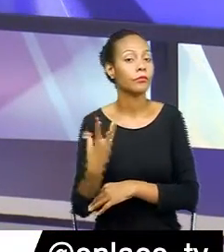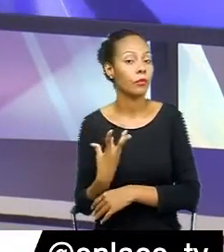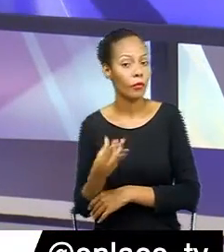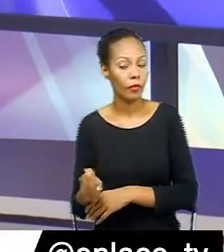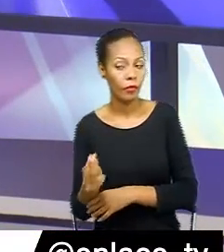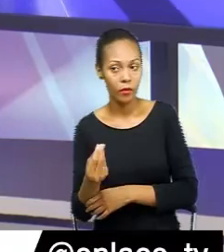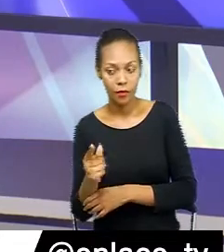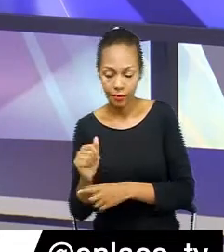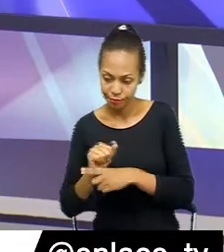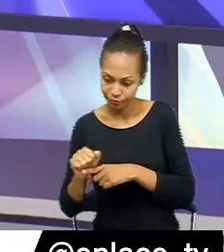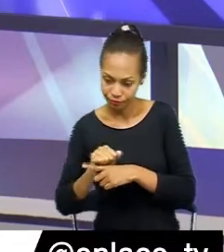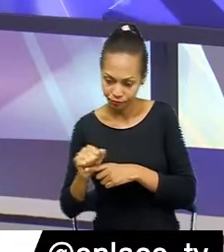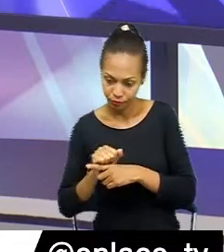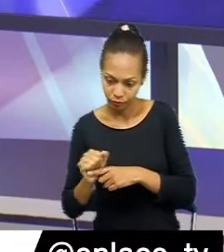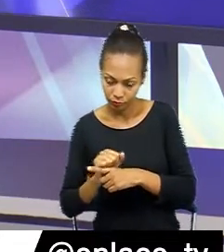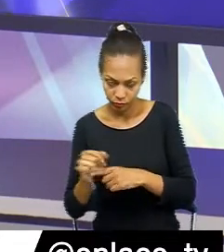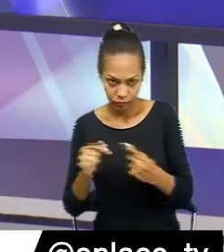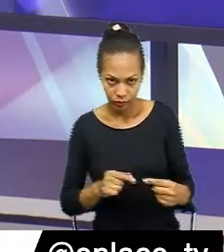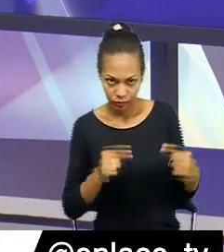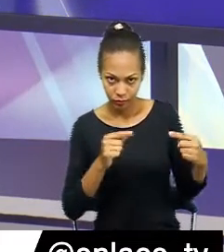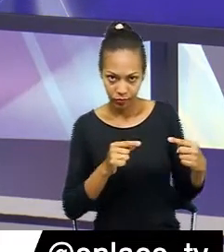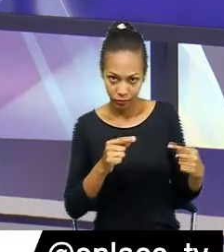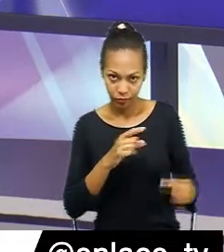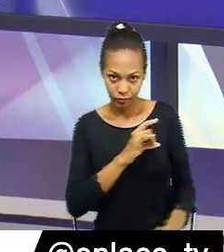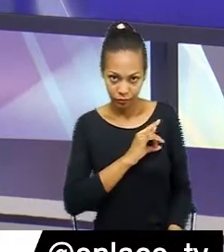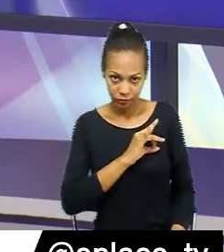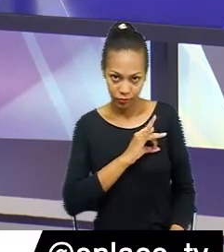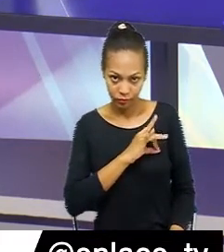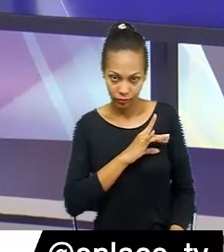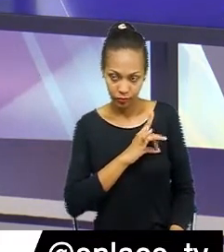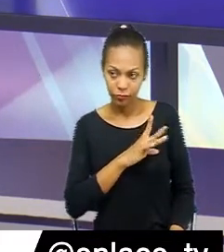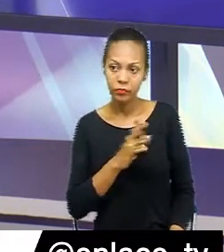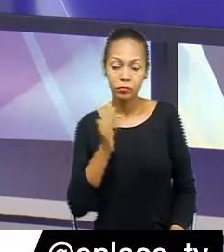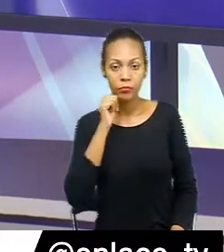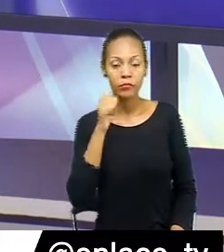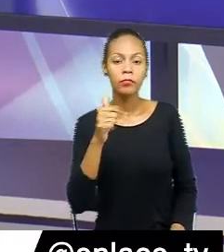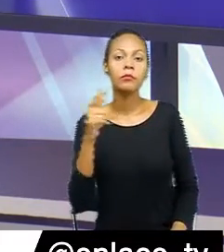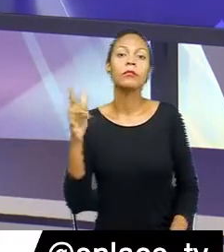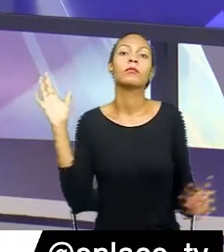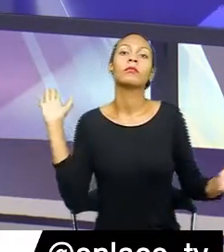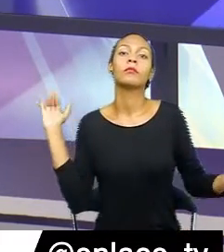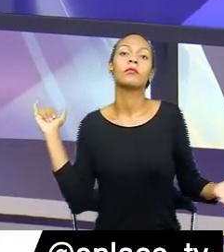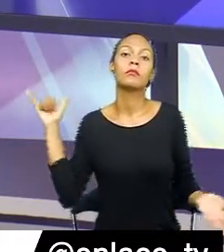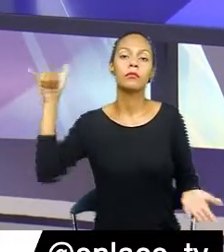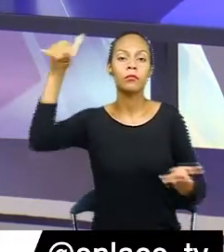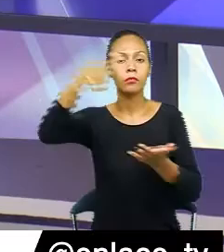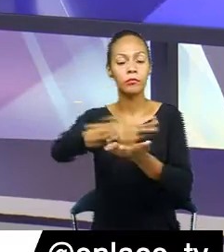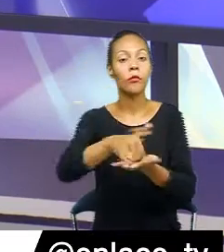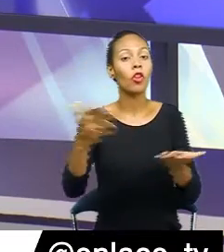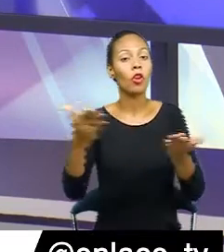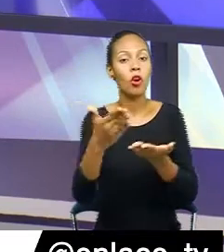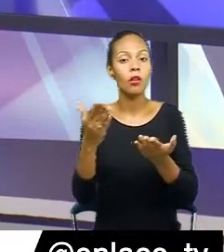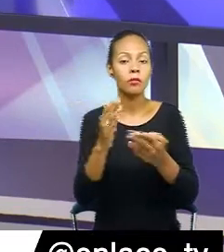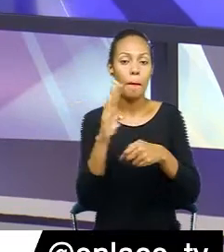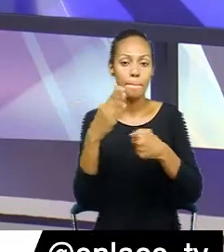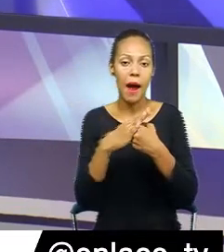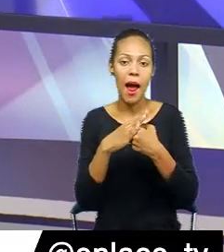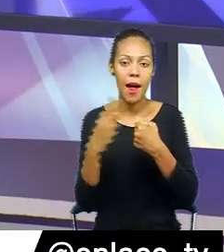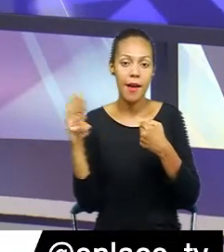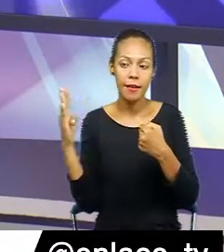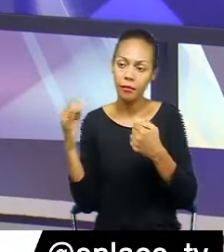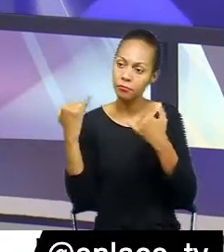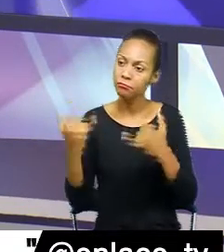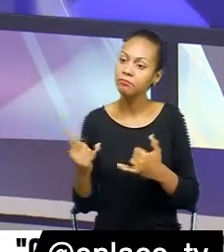Chile mañana en el Metropolitano de Barranquilla. Para detallarnos esta información, saludamos a esta hora a nuestro enviado especial a la capital